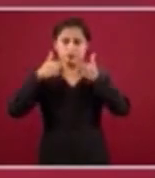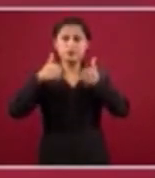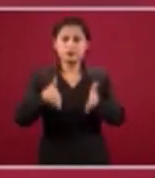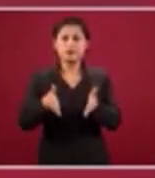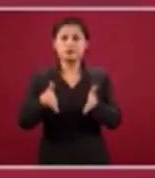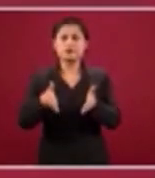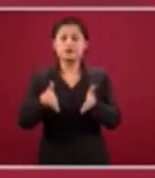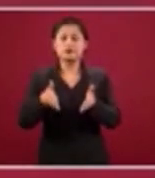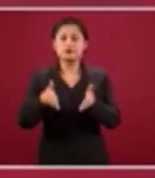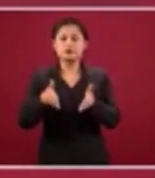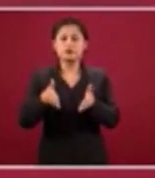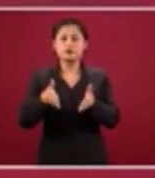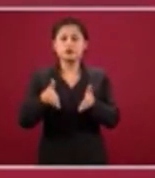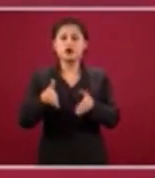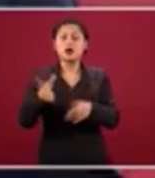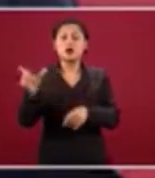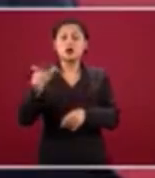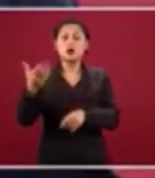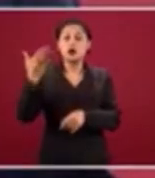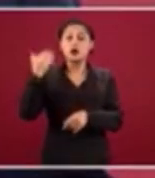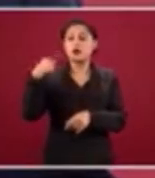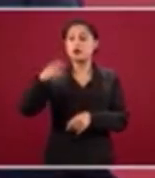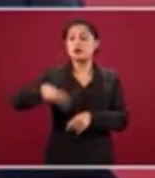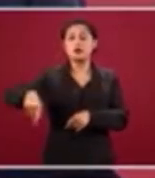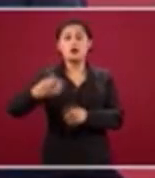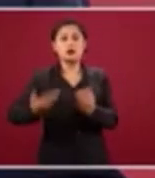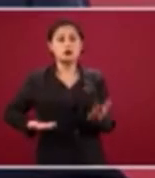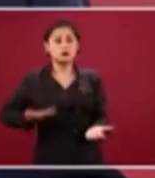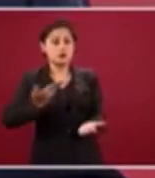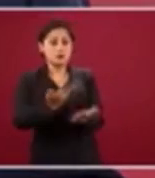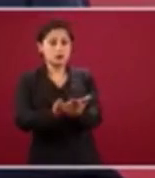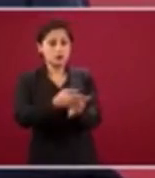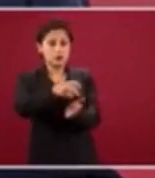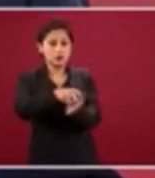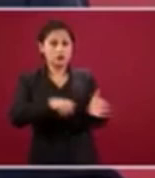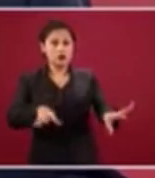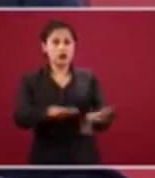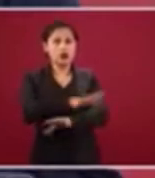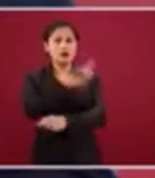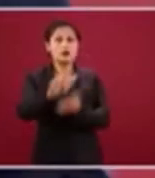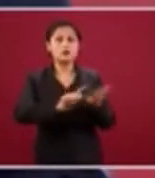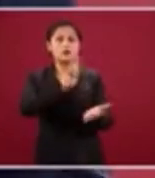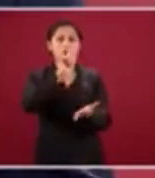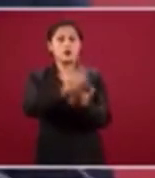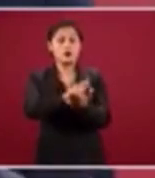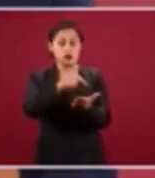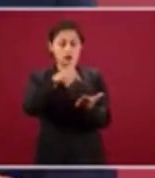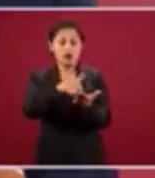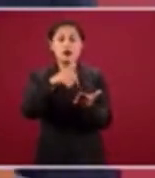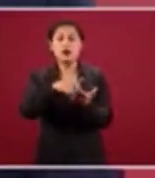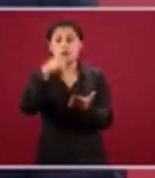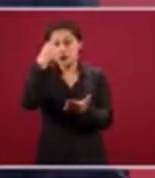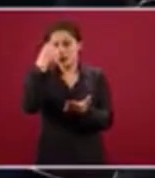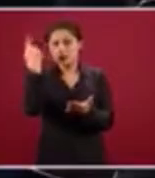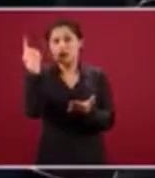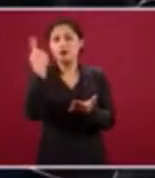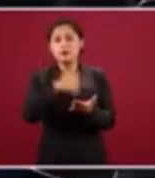el marco legal para modificar los tipos de